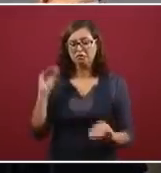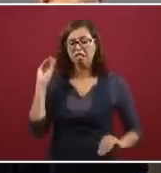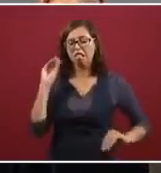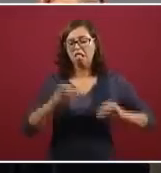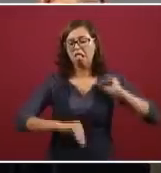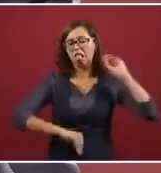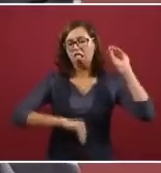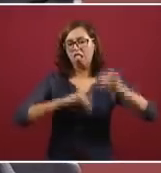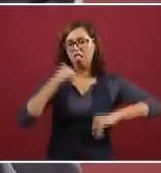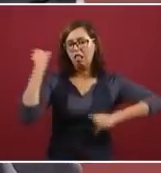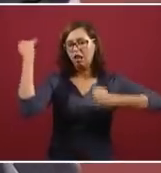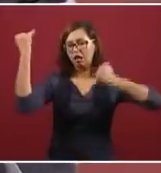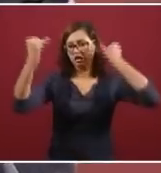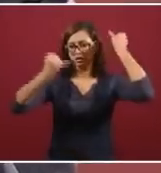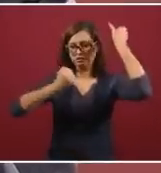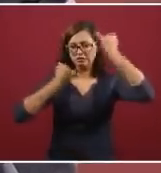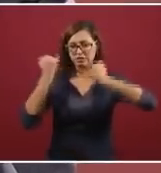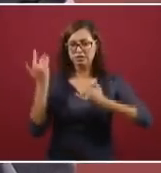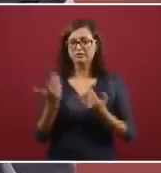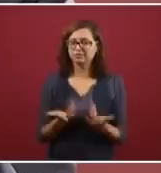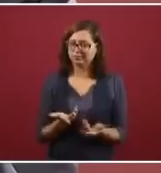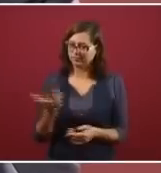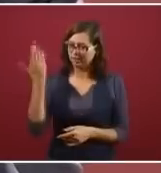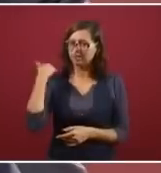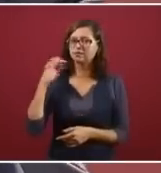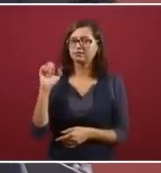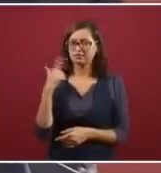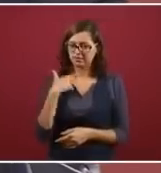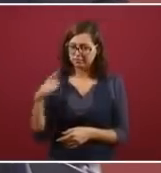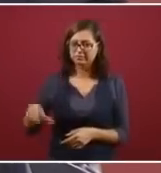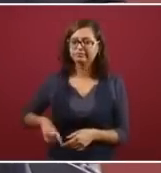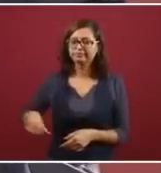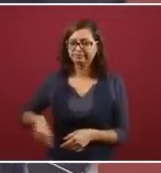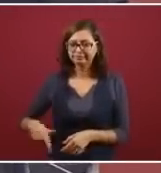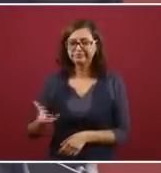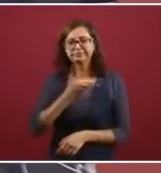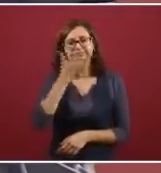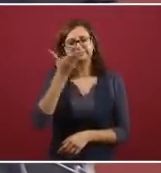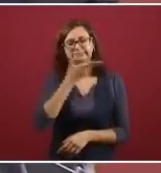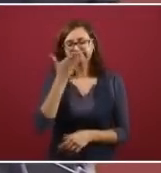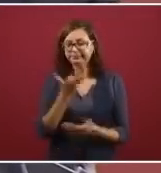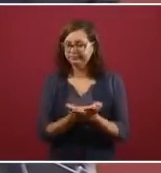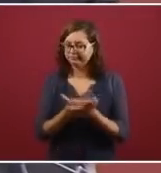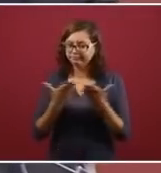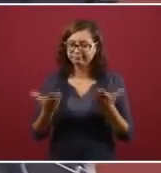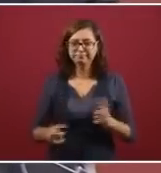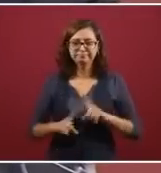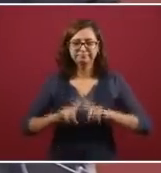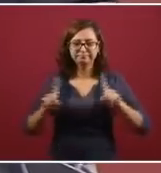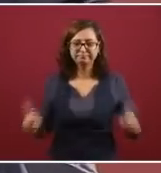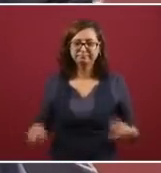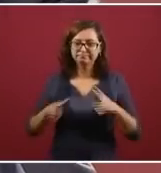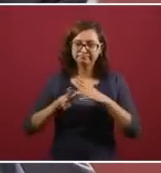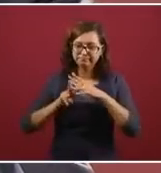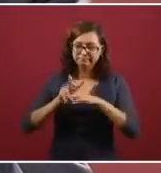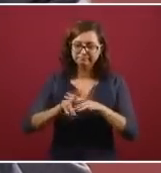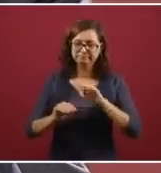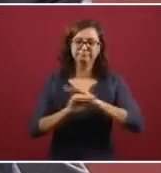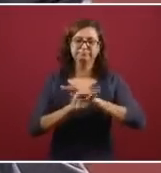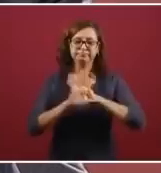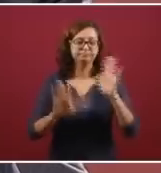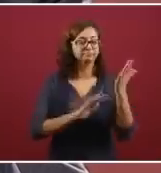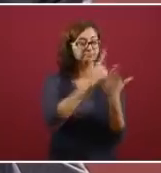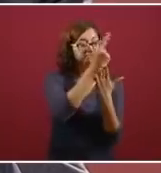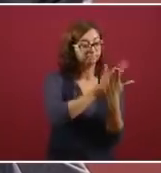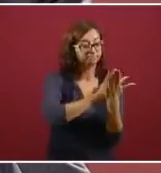falsificados, como pasaba. Entonces, vamos a transparentar todos los